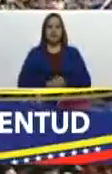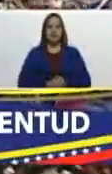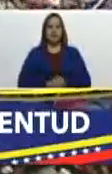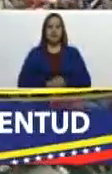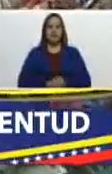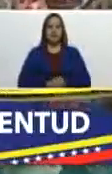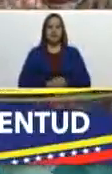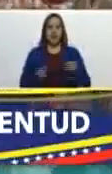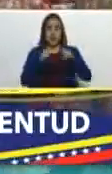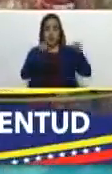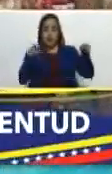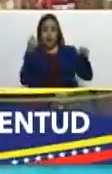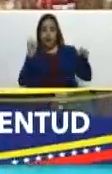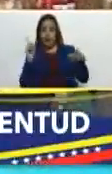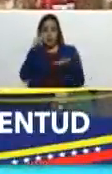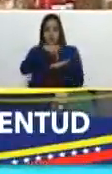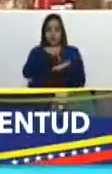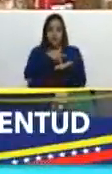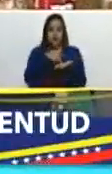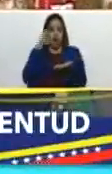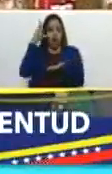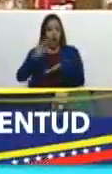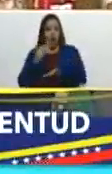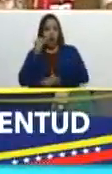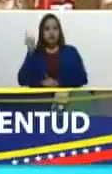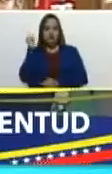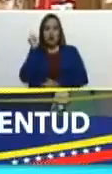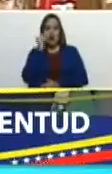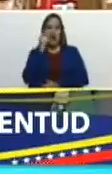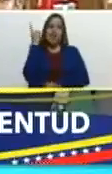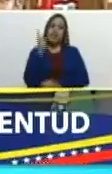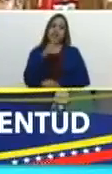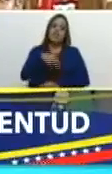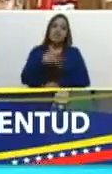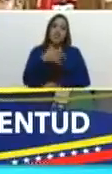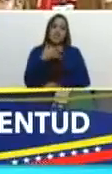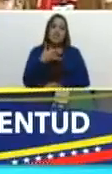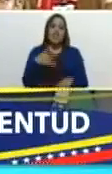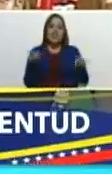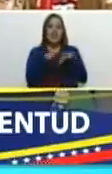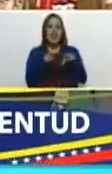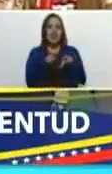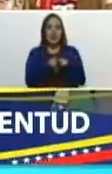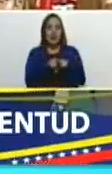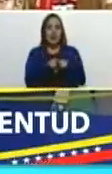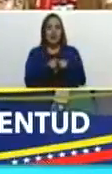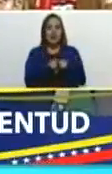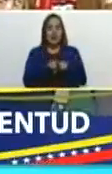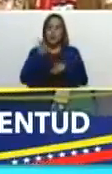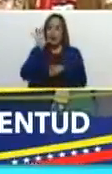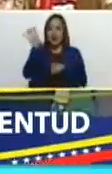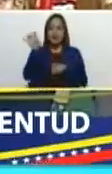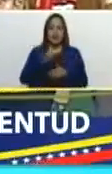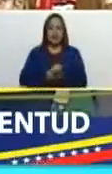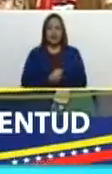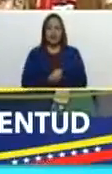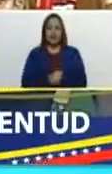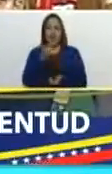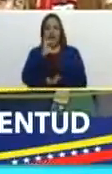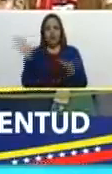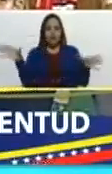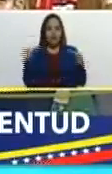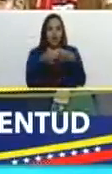Cuando ustedes están aquí, muchachos, muchachas, deben sentirse que están como un país. están como